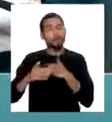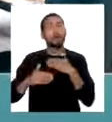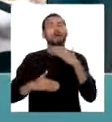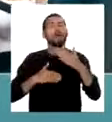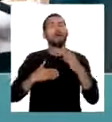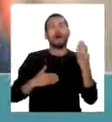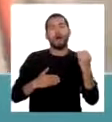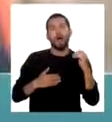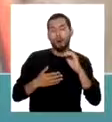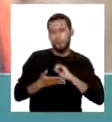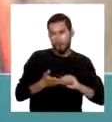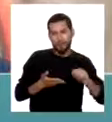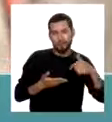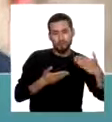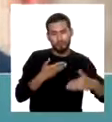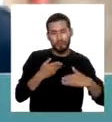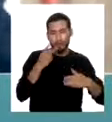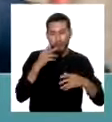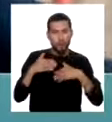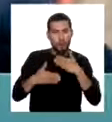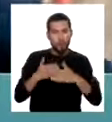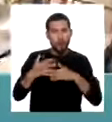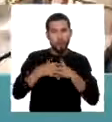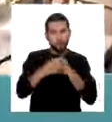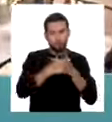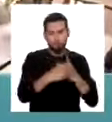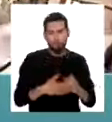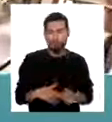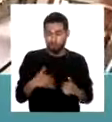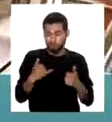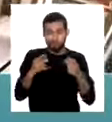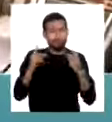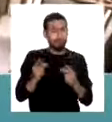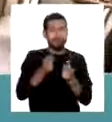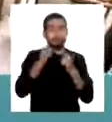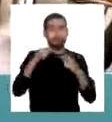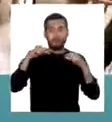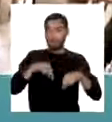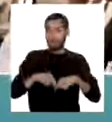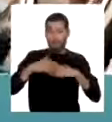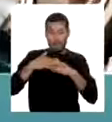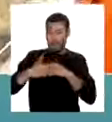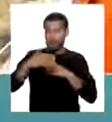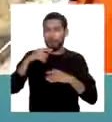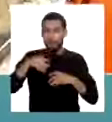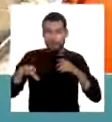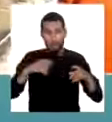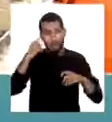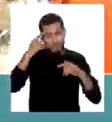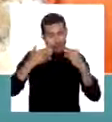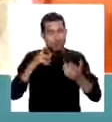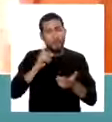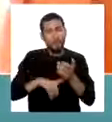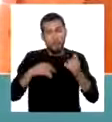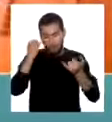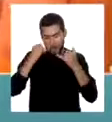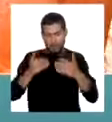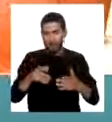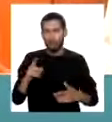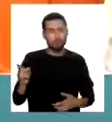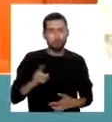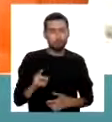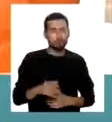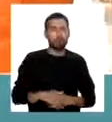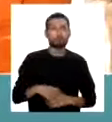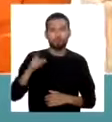14º mes. Y todo eso tiene su explicación. No claro. podemos inmediatamente decir, ya, a partir de ahora ustedes piensen qué emprendimiento claro. puede hacer. No,